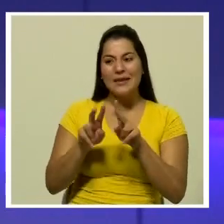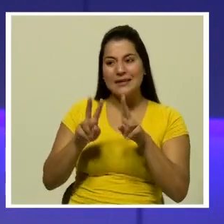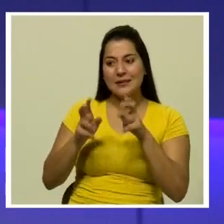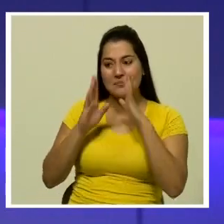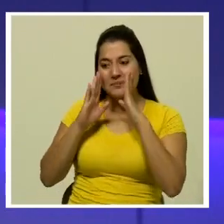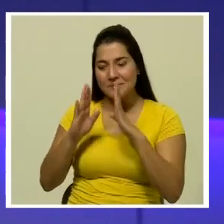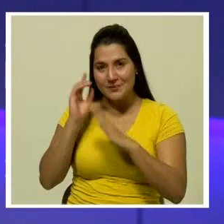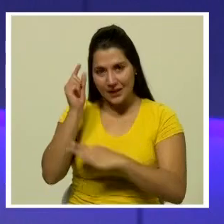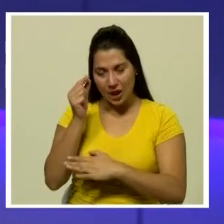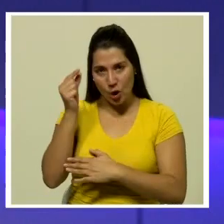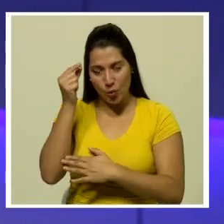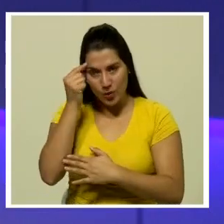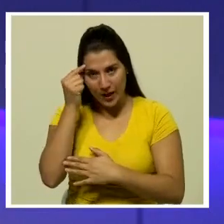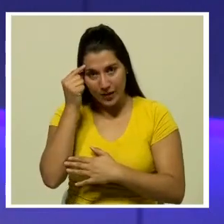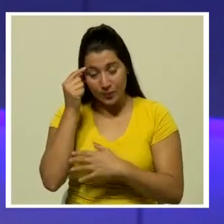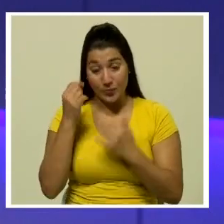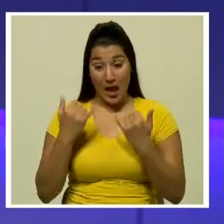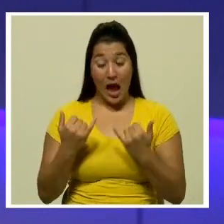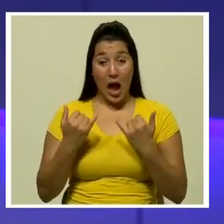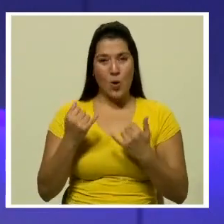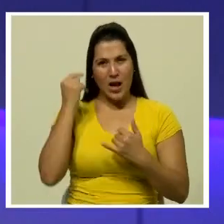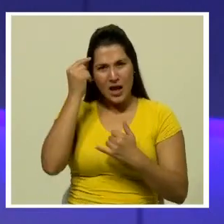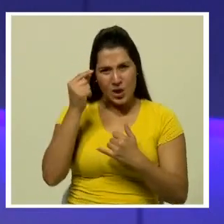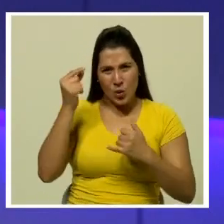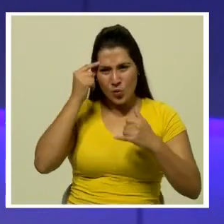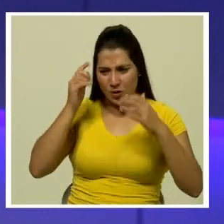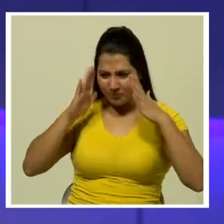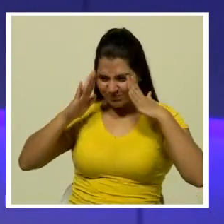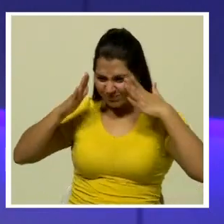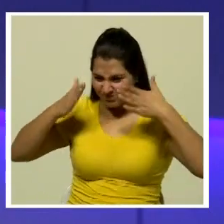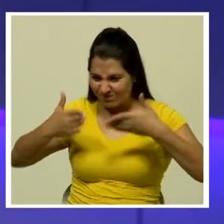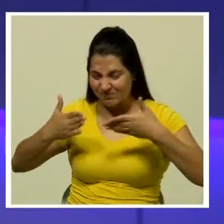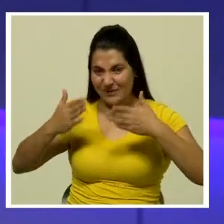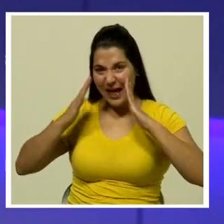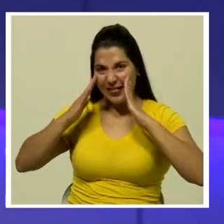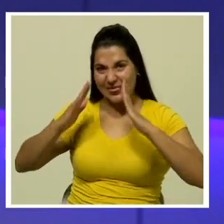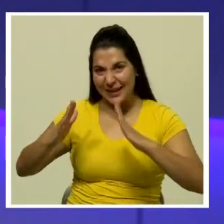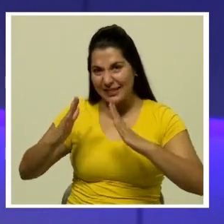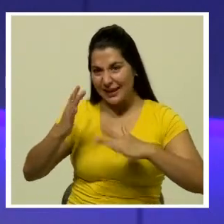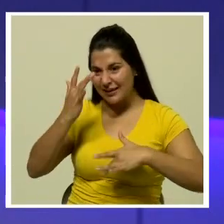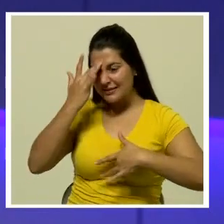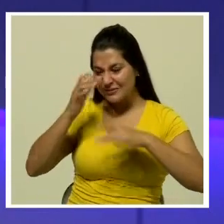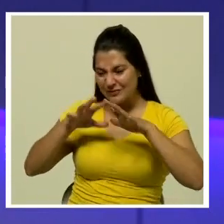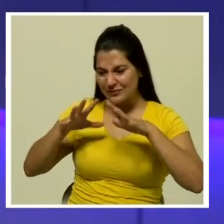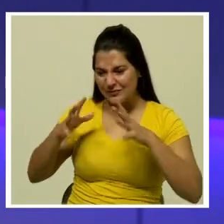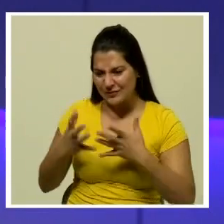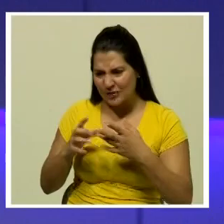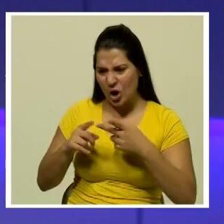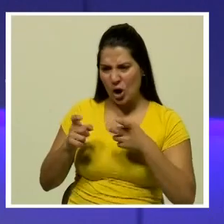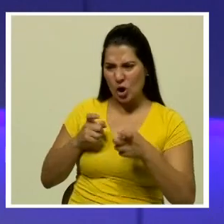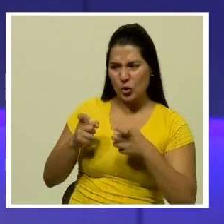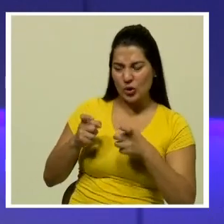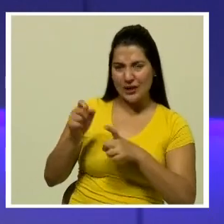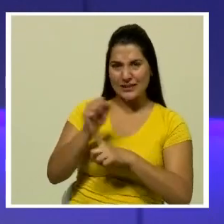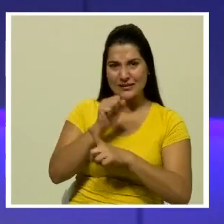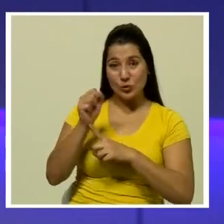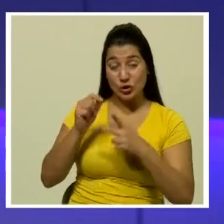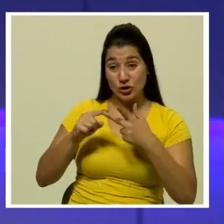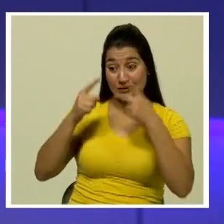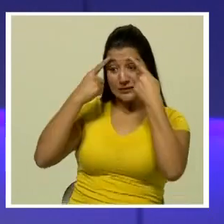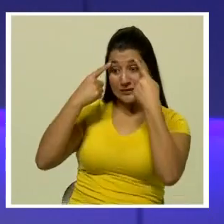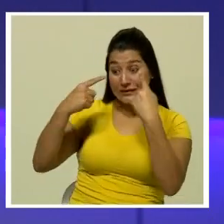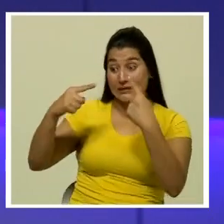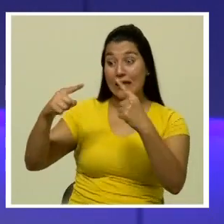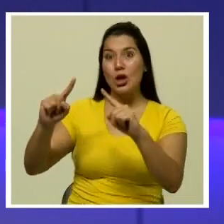del Ejecutivo para contener el contagio del coronavirus, su manejo de la crisis y el éxito que va logrando